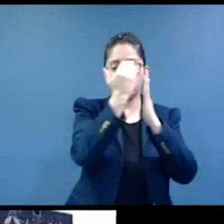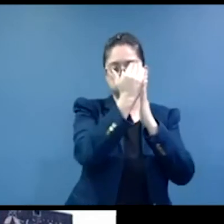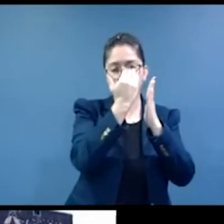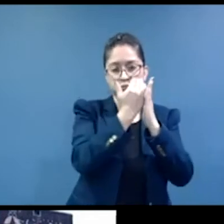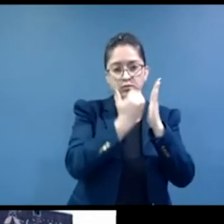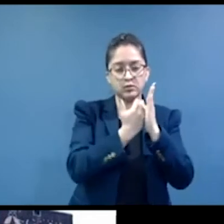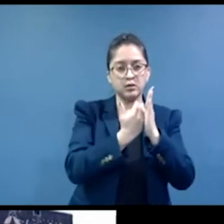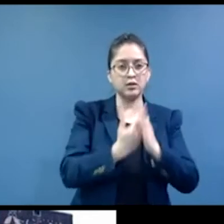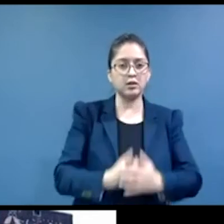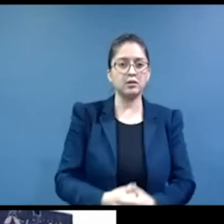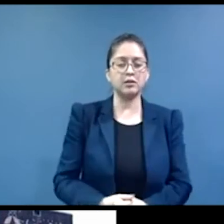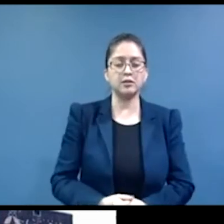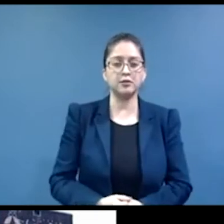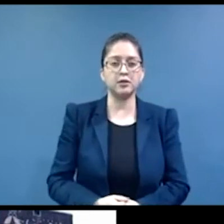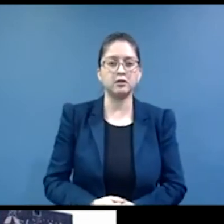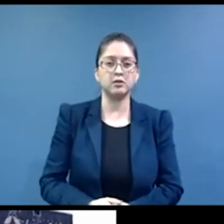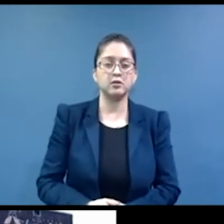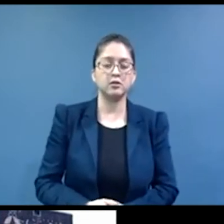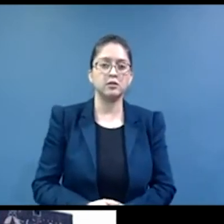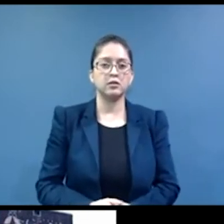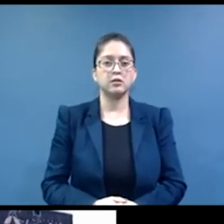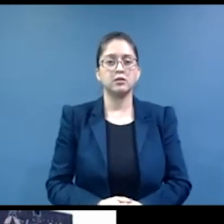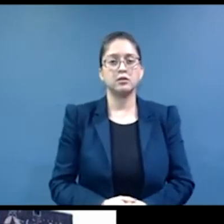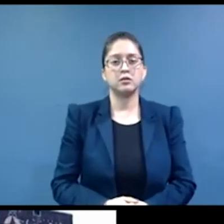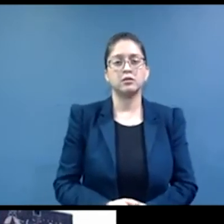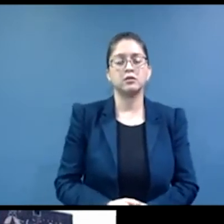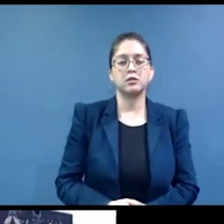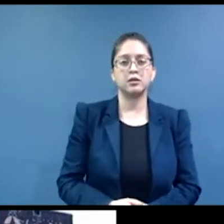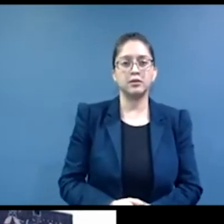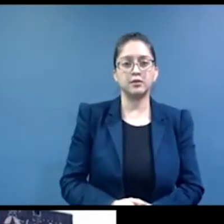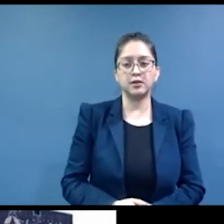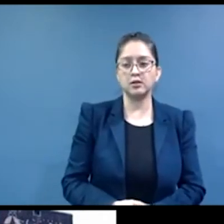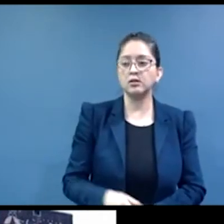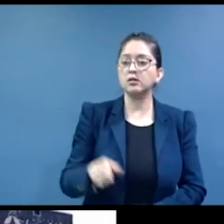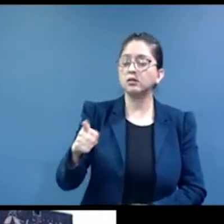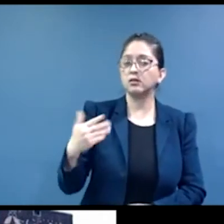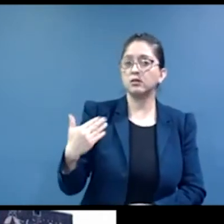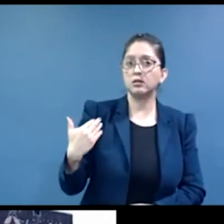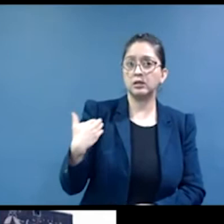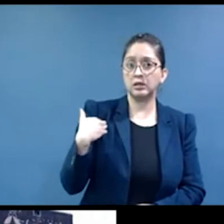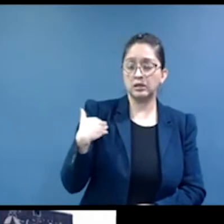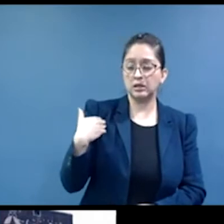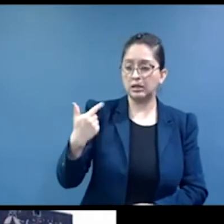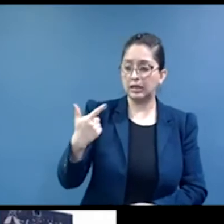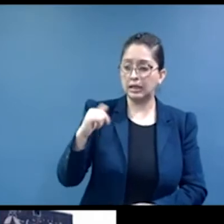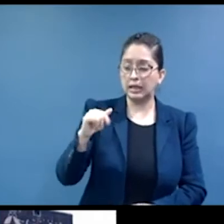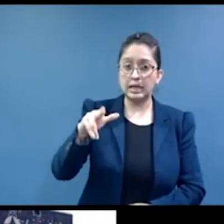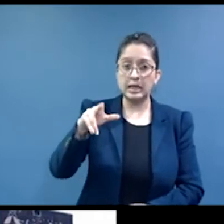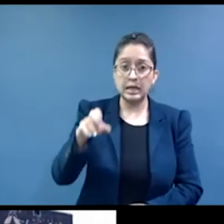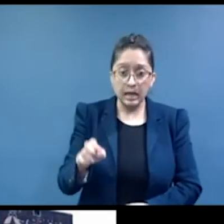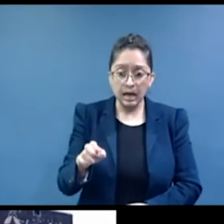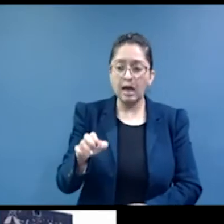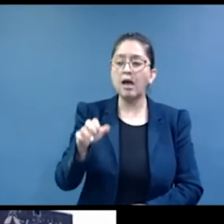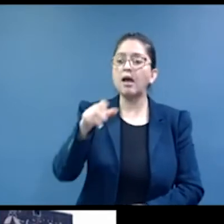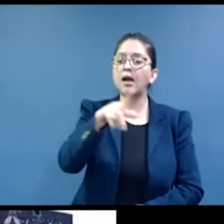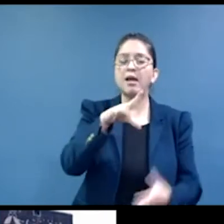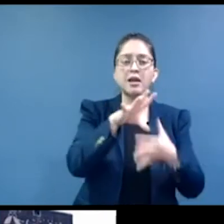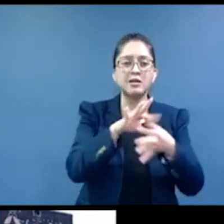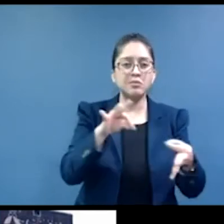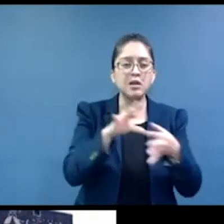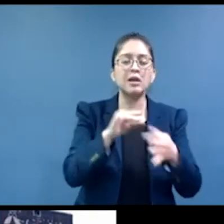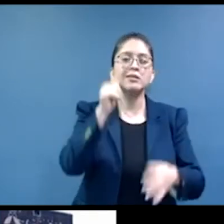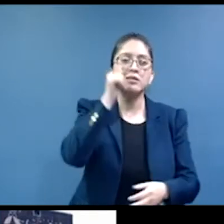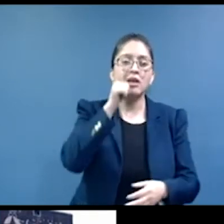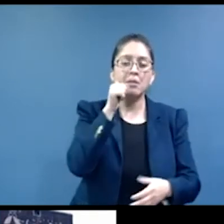como comentaba en un principio, GIRA ha podido documentar como estas barreras y estas limitaciones que existen en